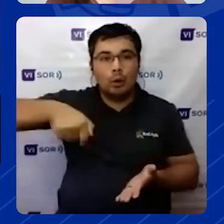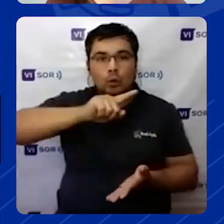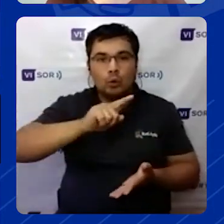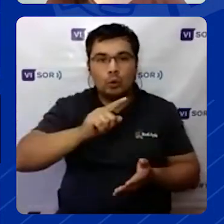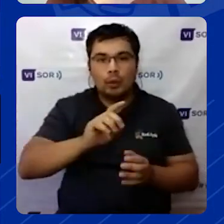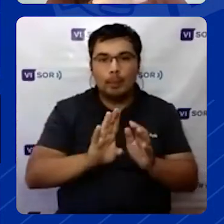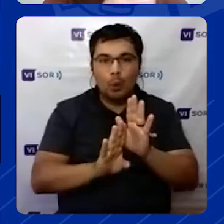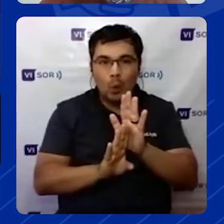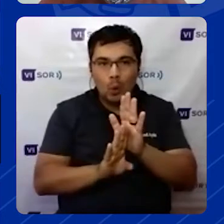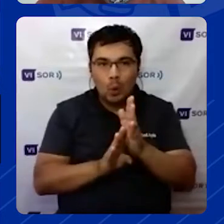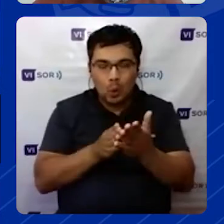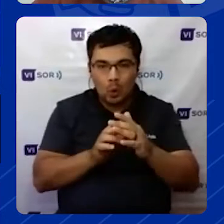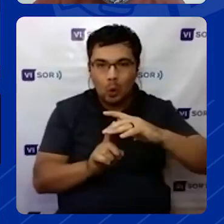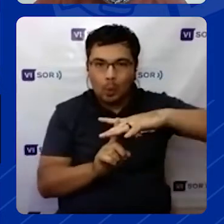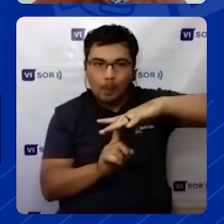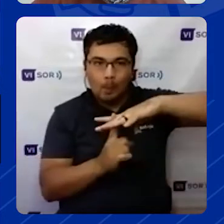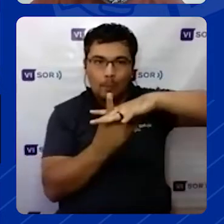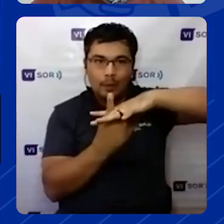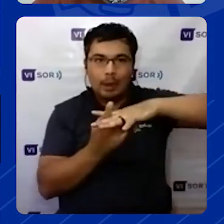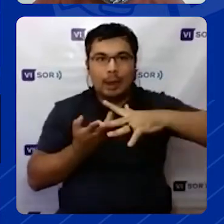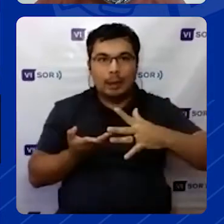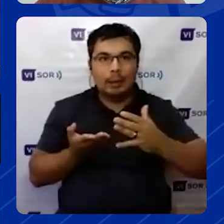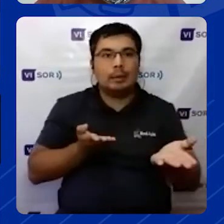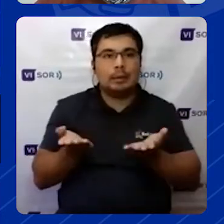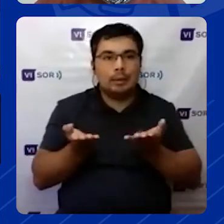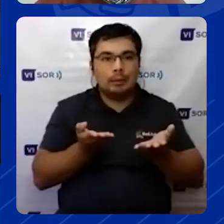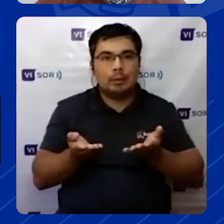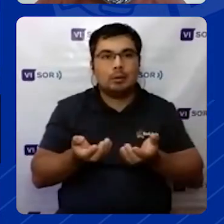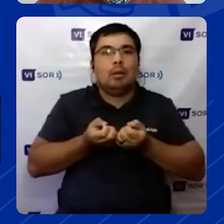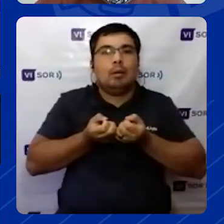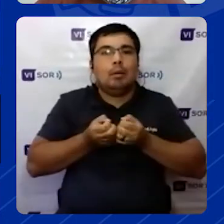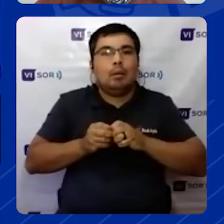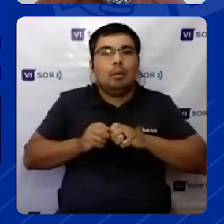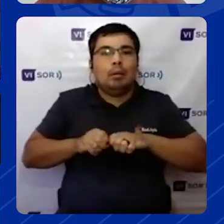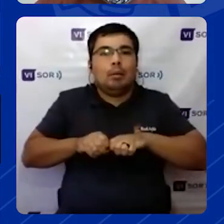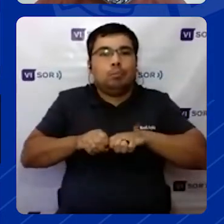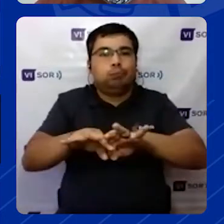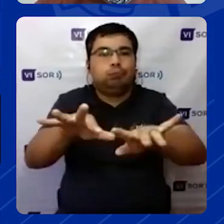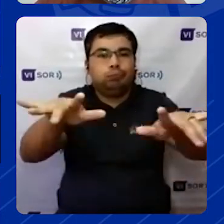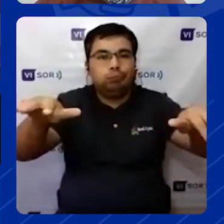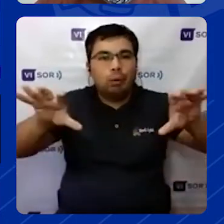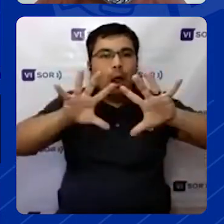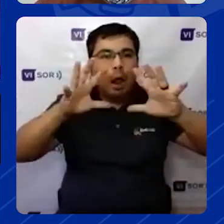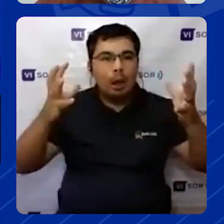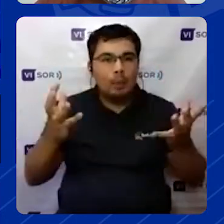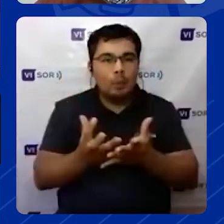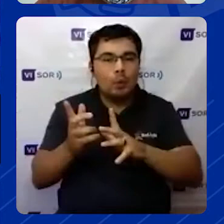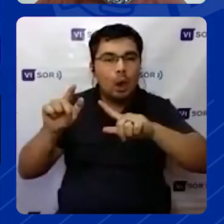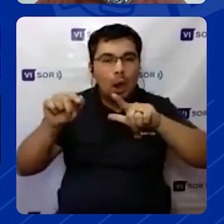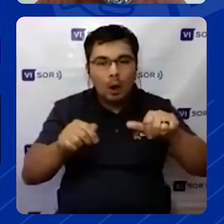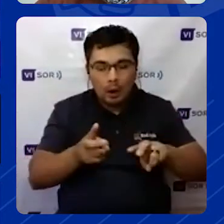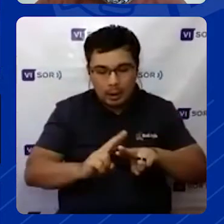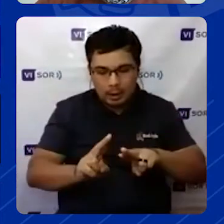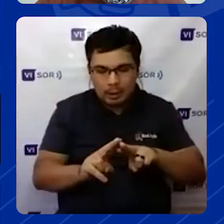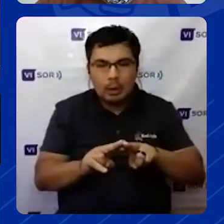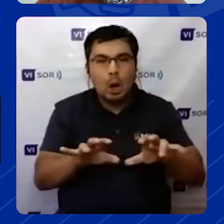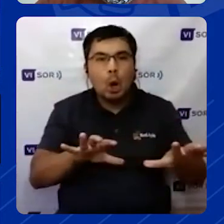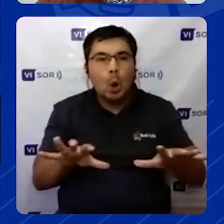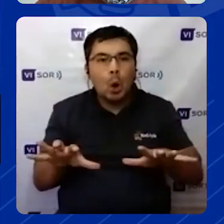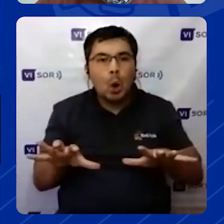servicio así, lanzándolo al mundo, porque hasta ahora hemos hecho cosas para